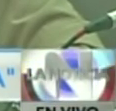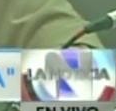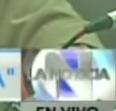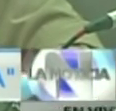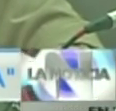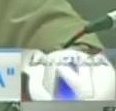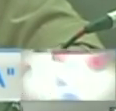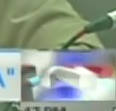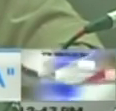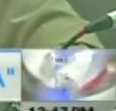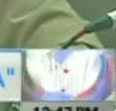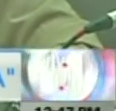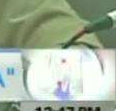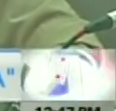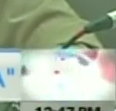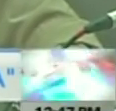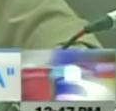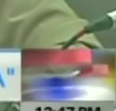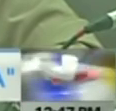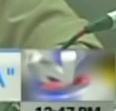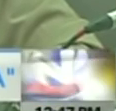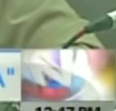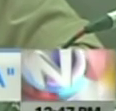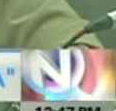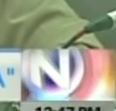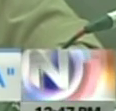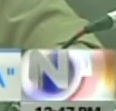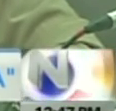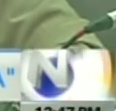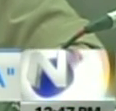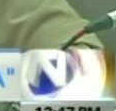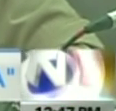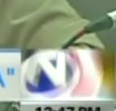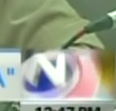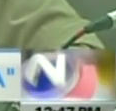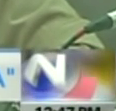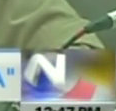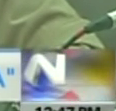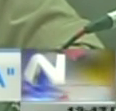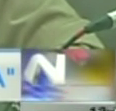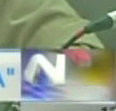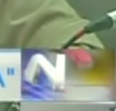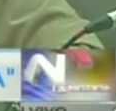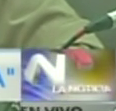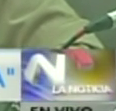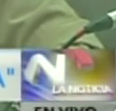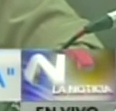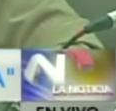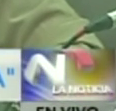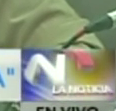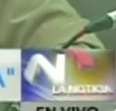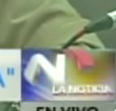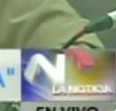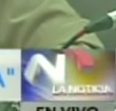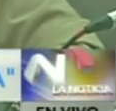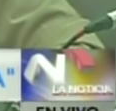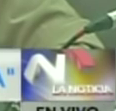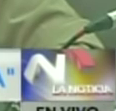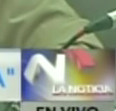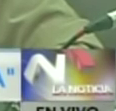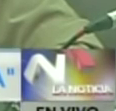pronto sobre el fortalecimiento de las finanzas internacionales. Será nuestra venganza, JP Morgan. Nuestra venganza